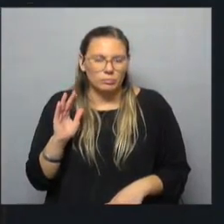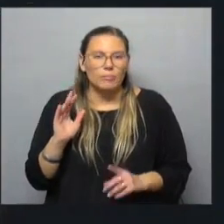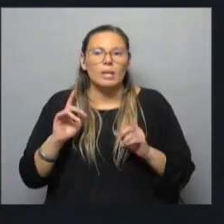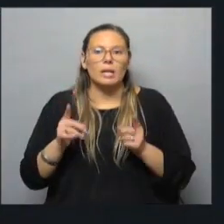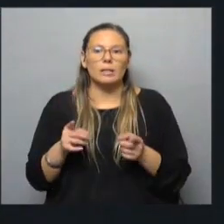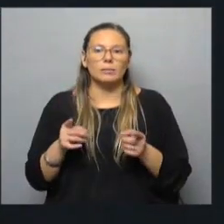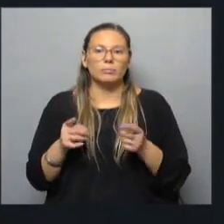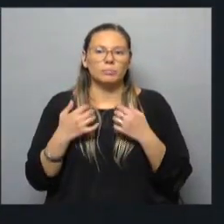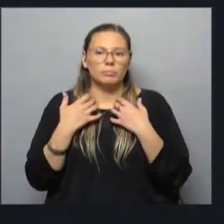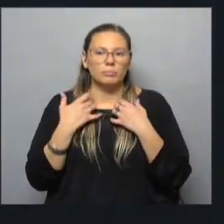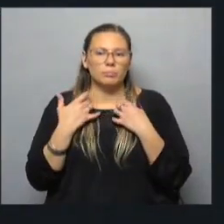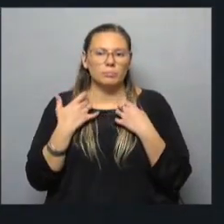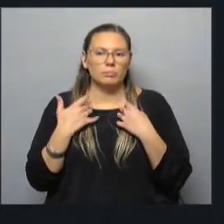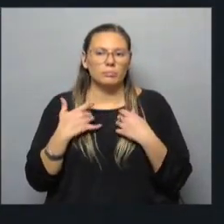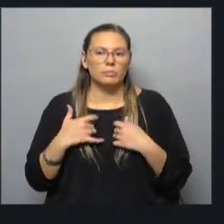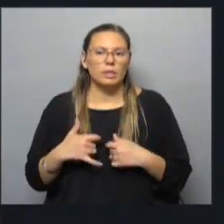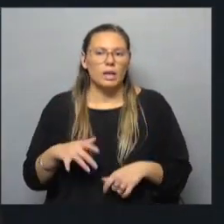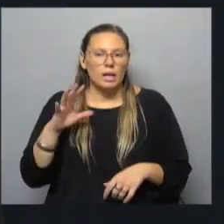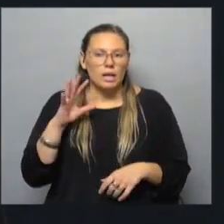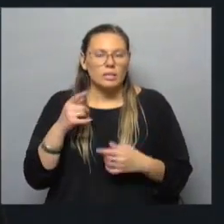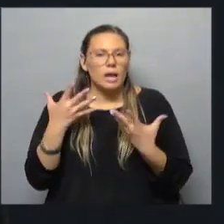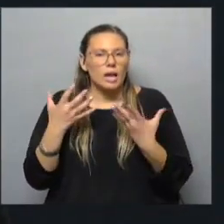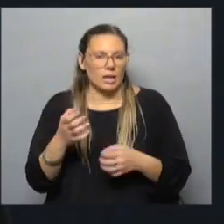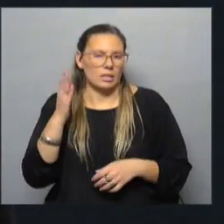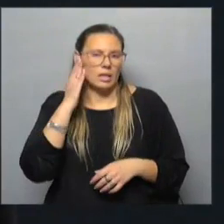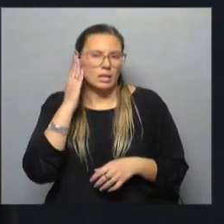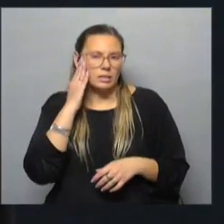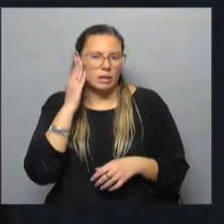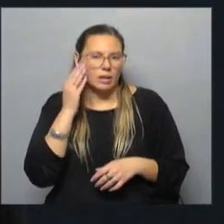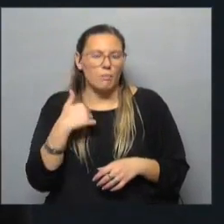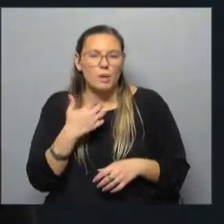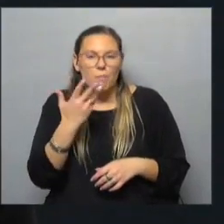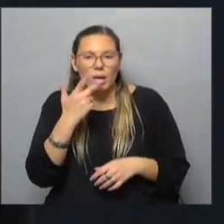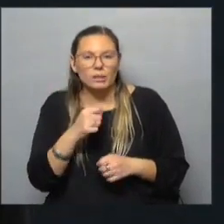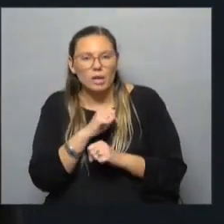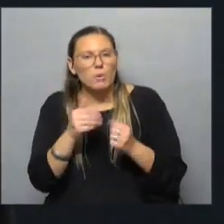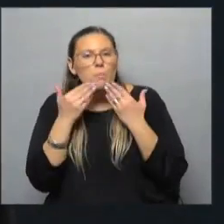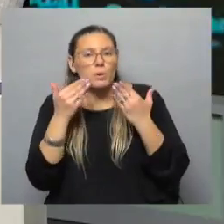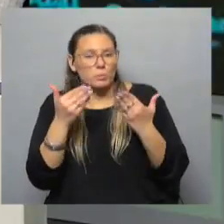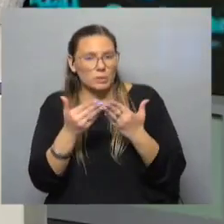También creo que ella quería mucho saber. Me encantaría poder preguntárselo.